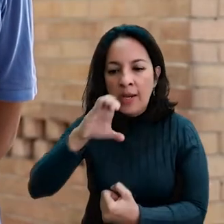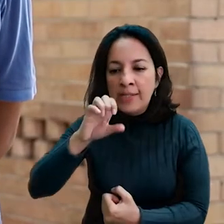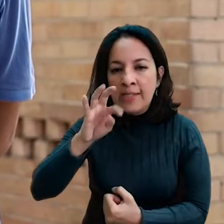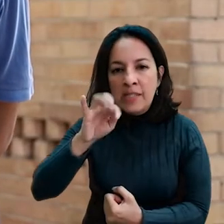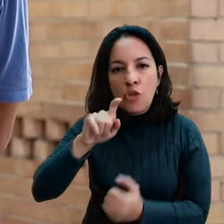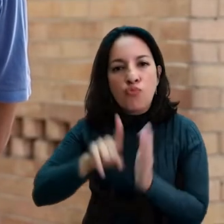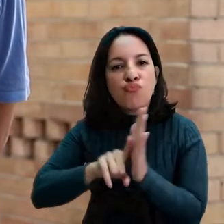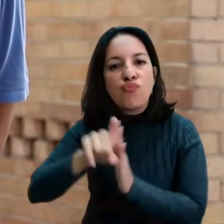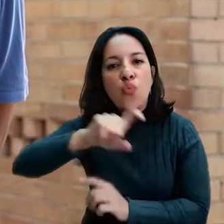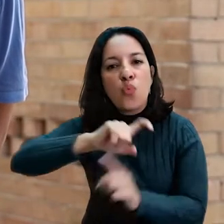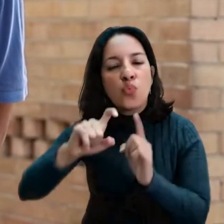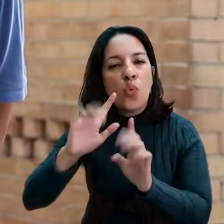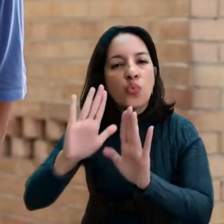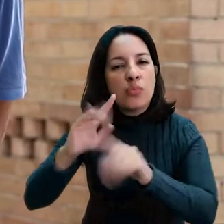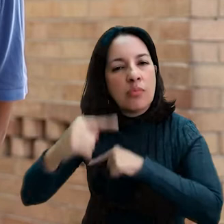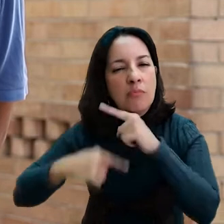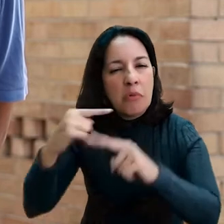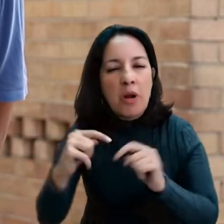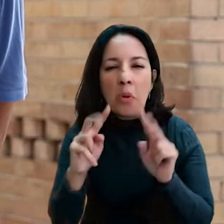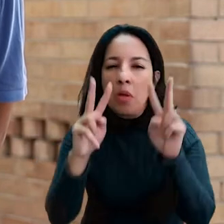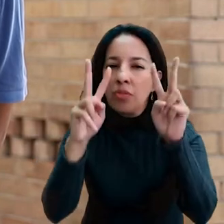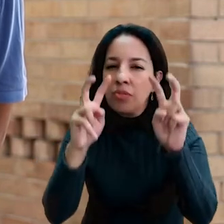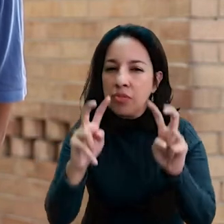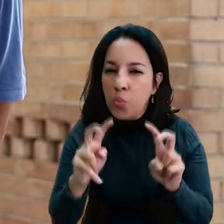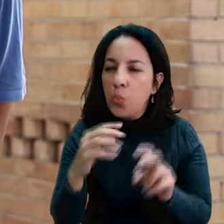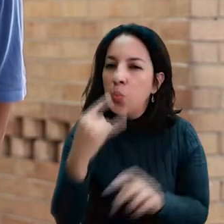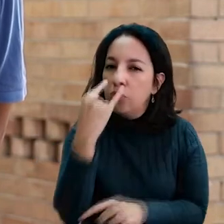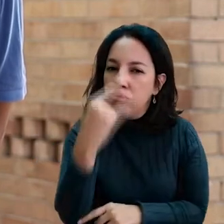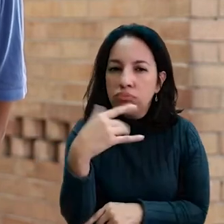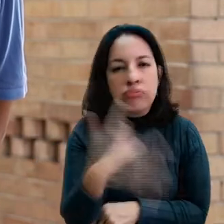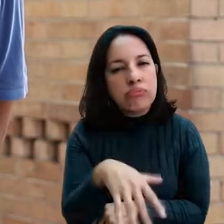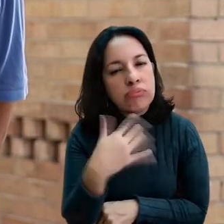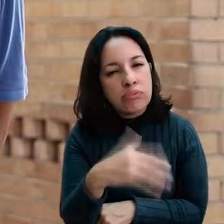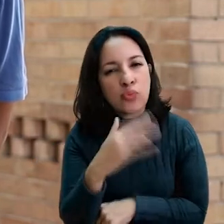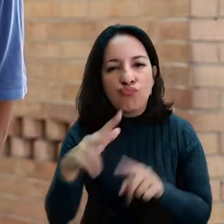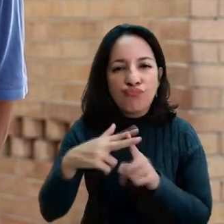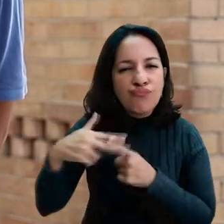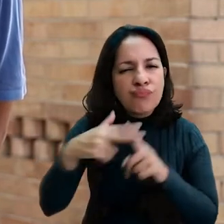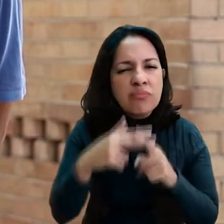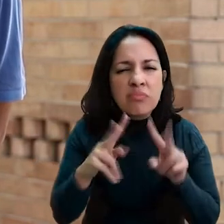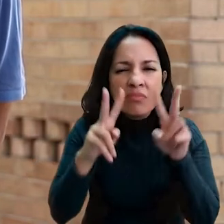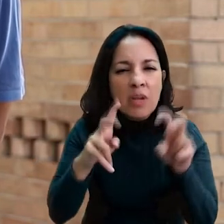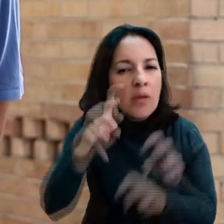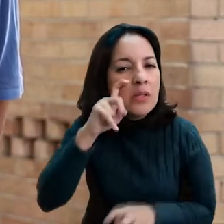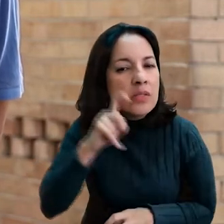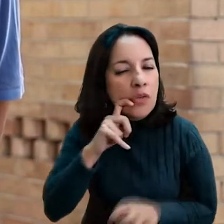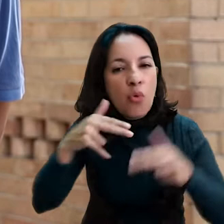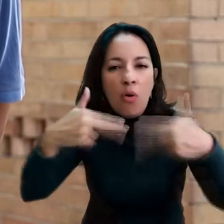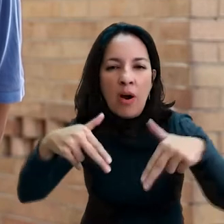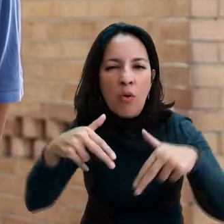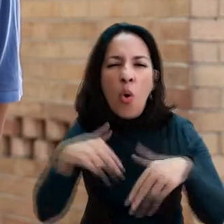hoy estamos en el cierre del Laboratorio Diverso en convenio con el Centro de Desarrollo Cultural de Moravia, donde abordamos